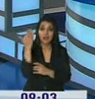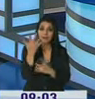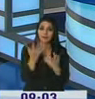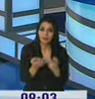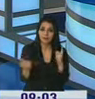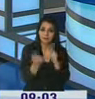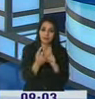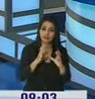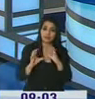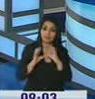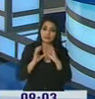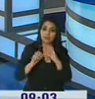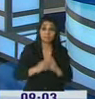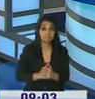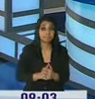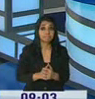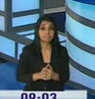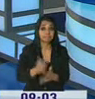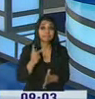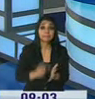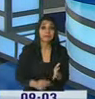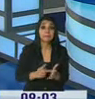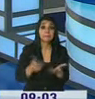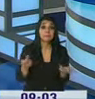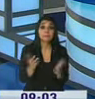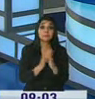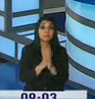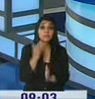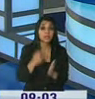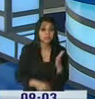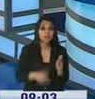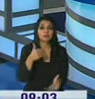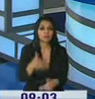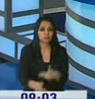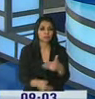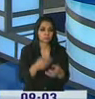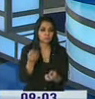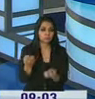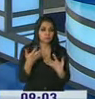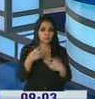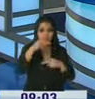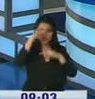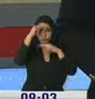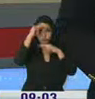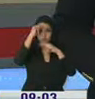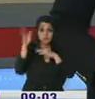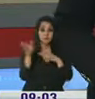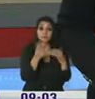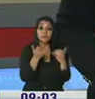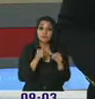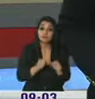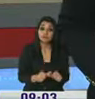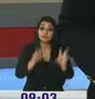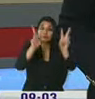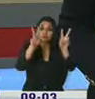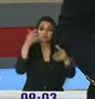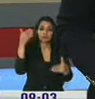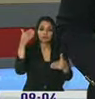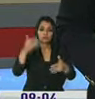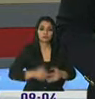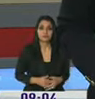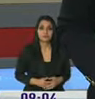con el alcalde. Bueno, sabremos qué es lo que están solicitando y tendremos las novedades más adelante. Ahora continuamos nosotros con temas políticos y